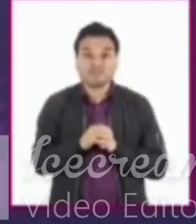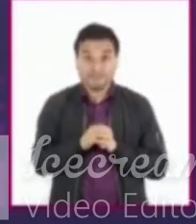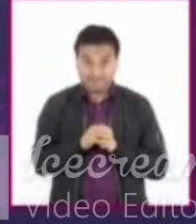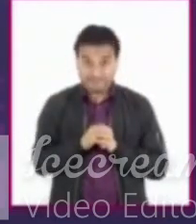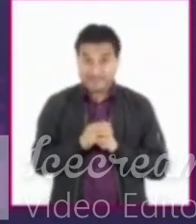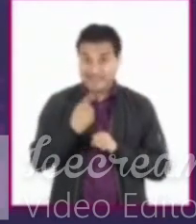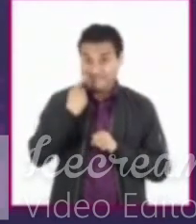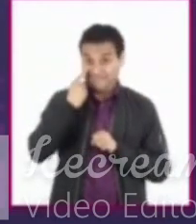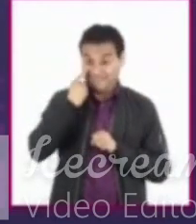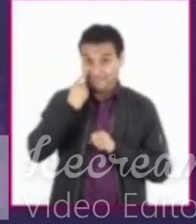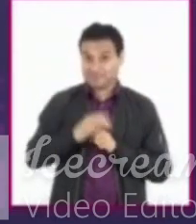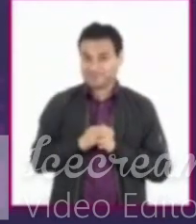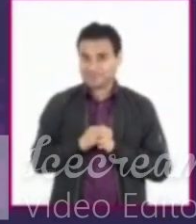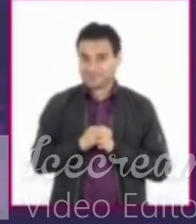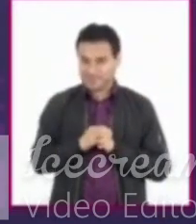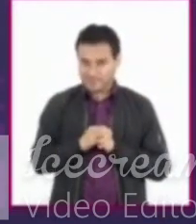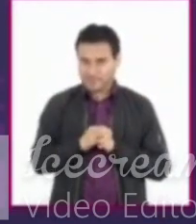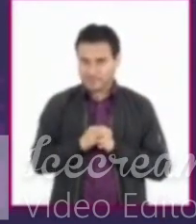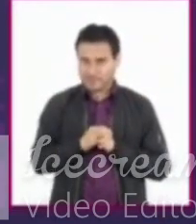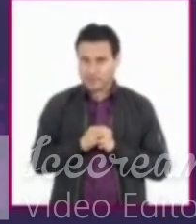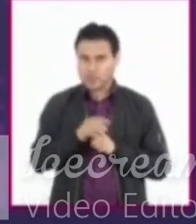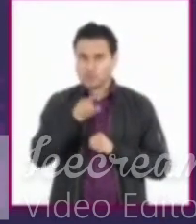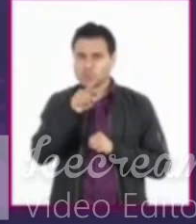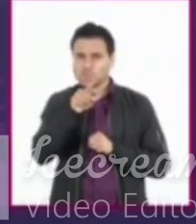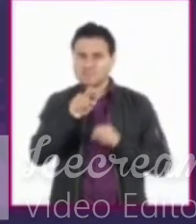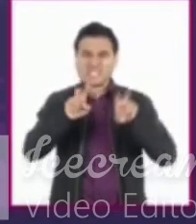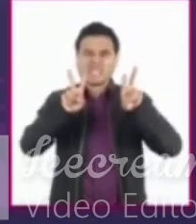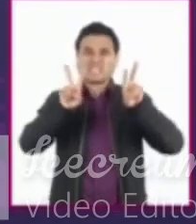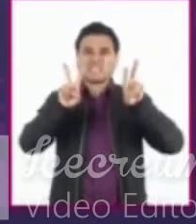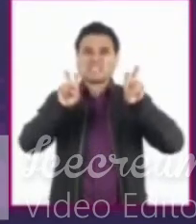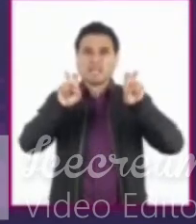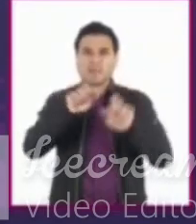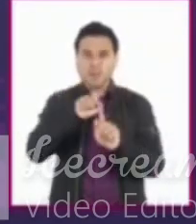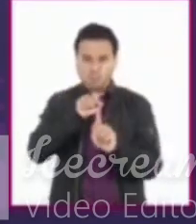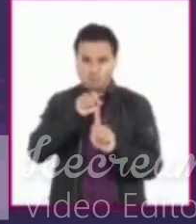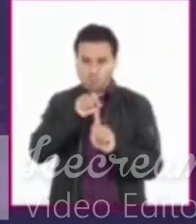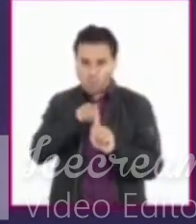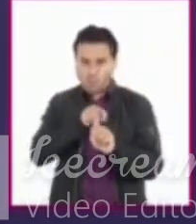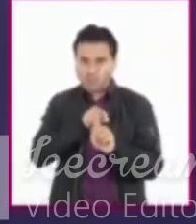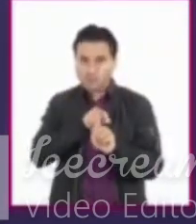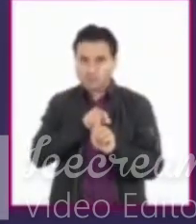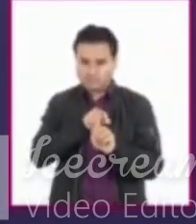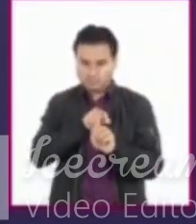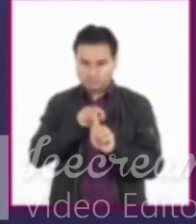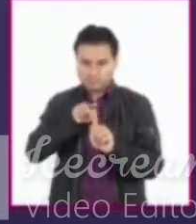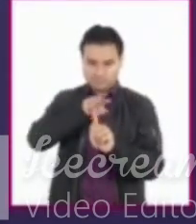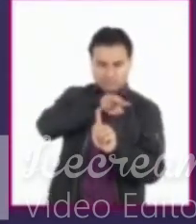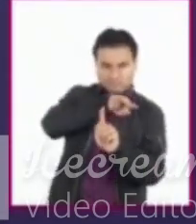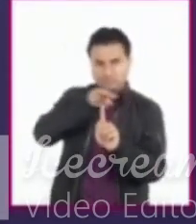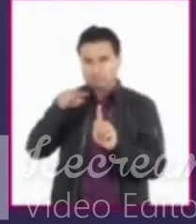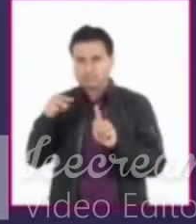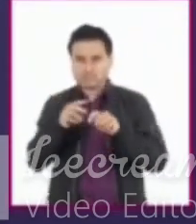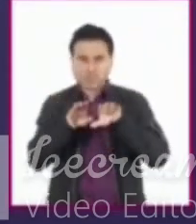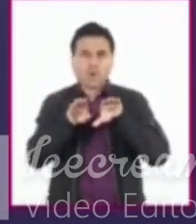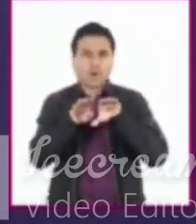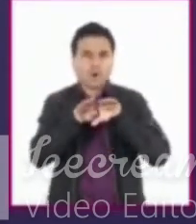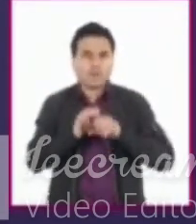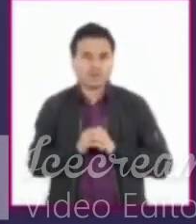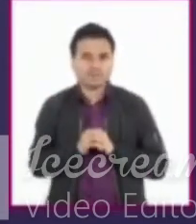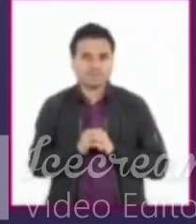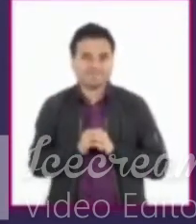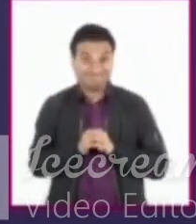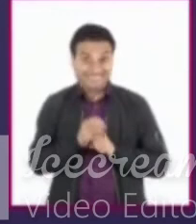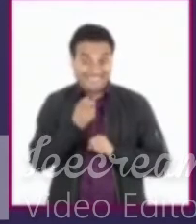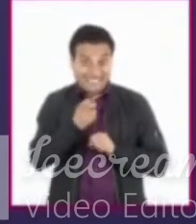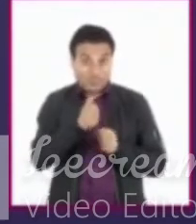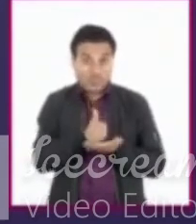diferencias y semejanzas en el tratamiento de un mismo tema en diversas fuentes. Esto como parte del proceso que se sigue para la